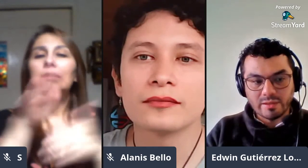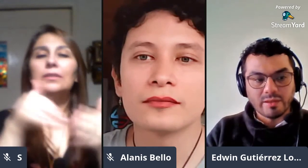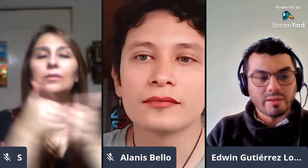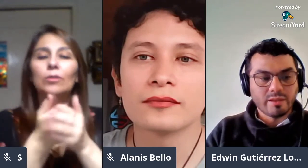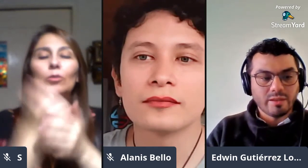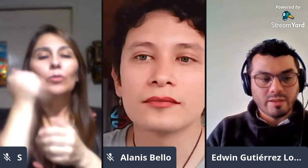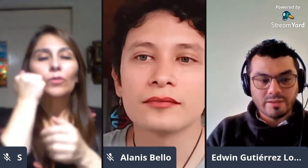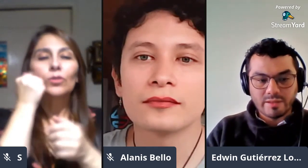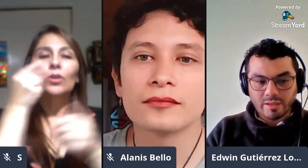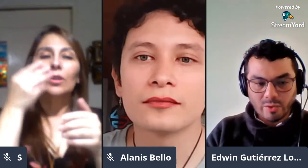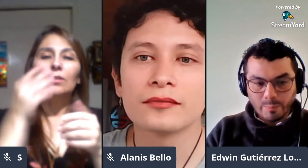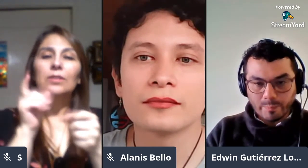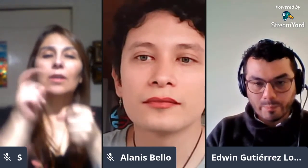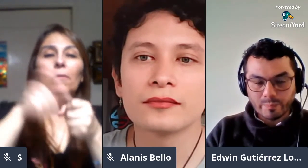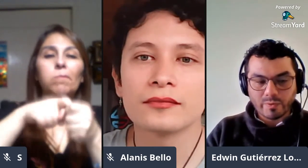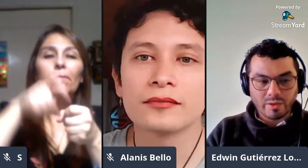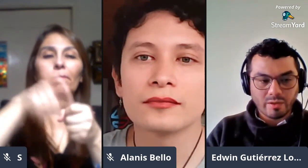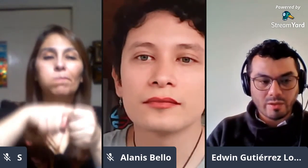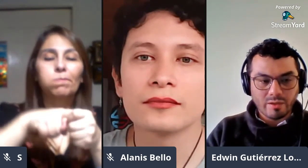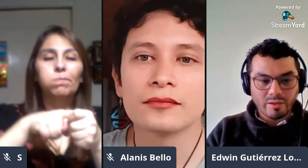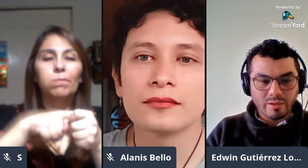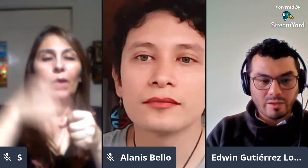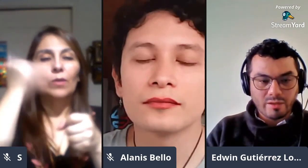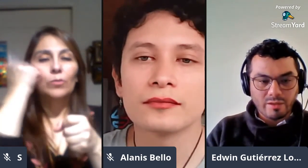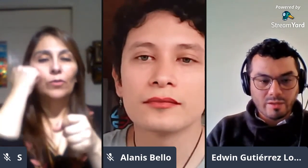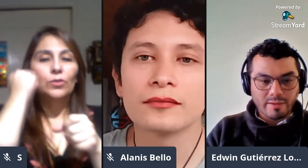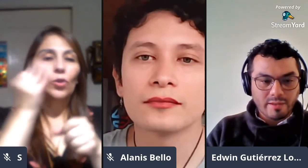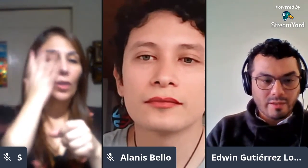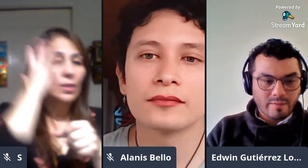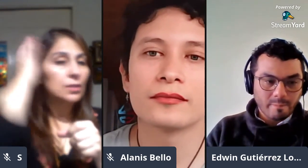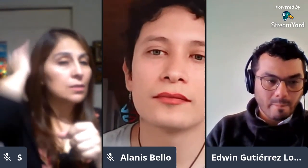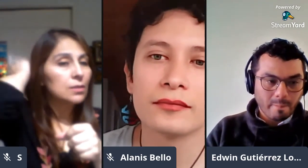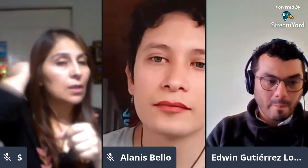Sandra y Sergio.